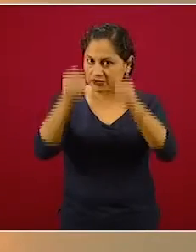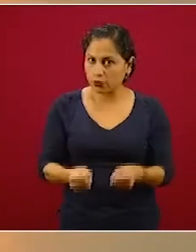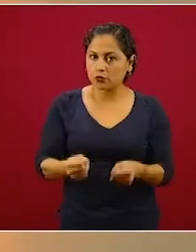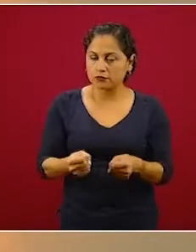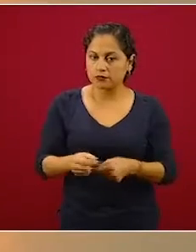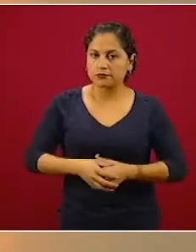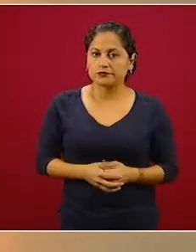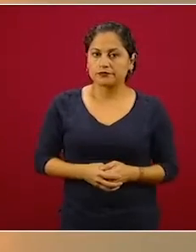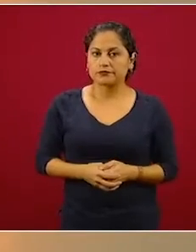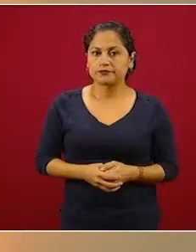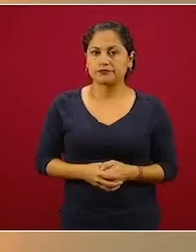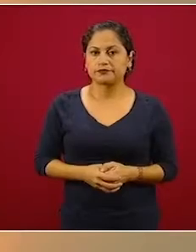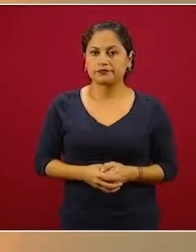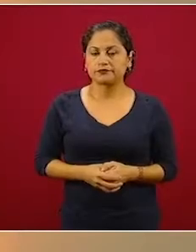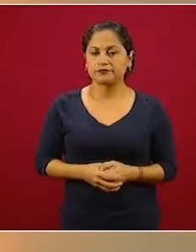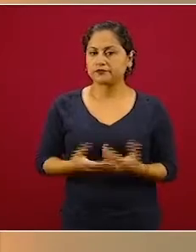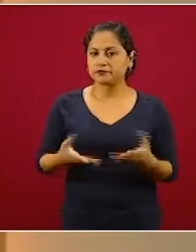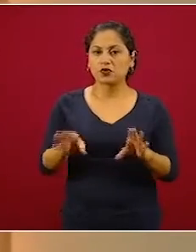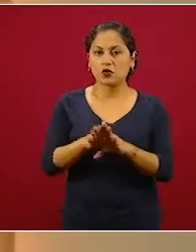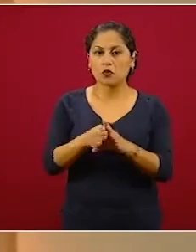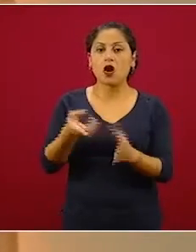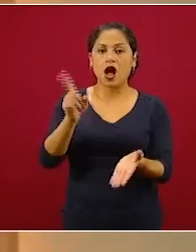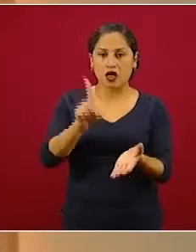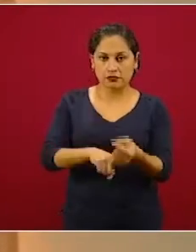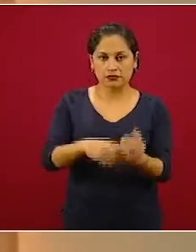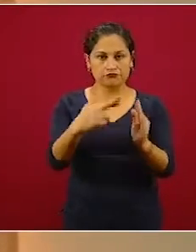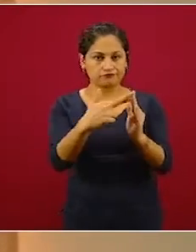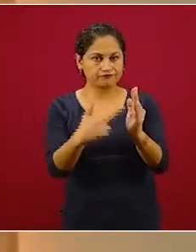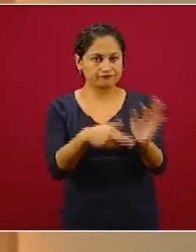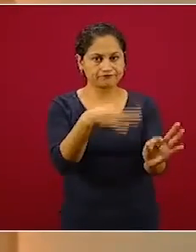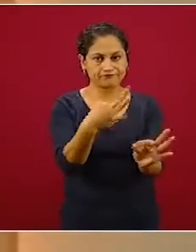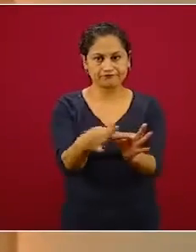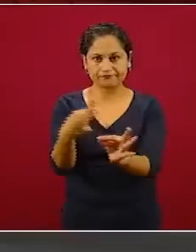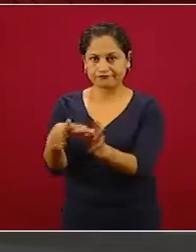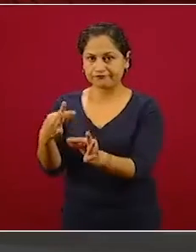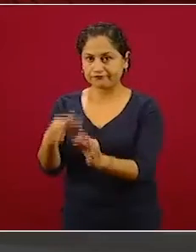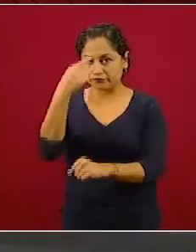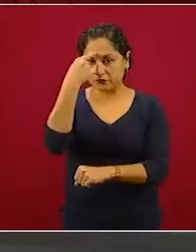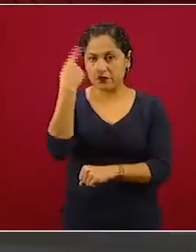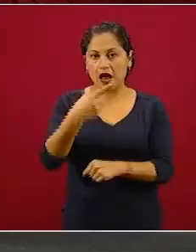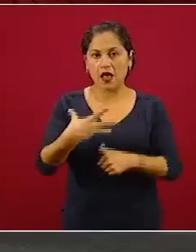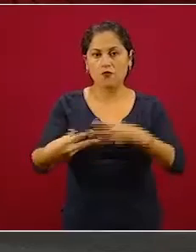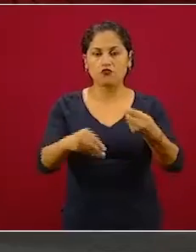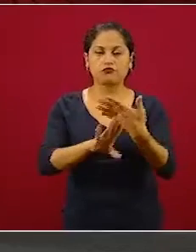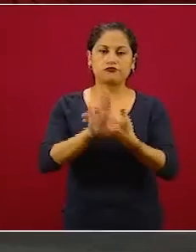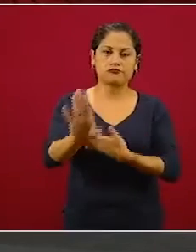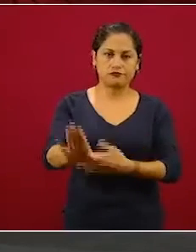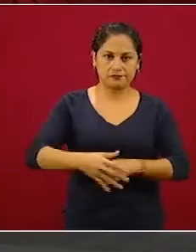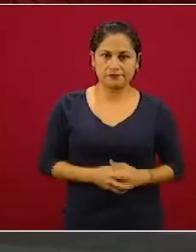mayo hay 51 mil 633 casos confirmados de kobe 19 en el país así como 5 mil